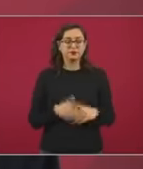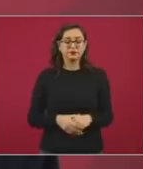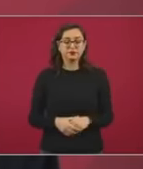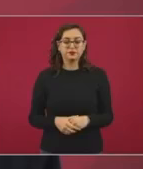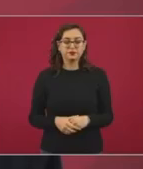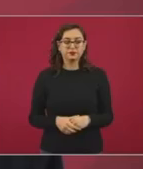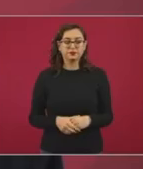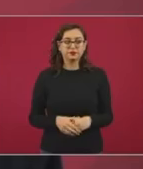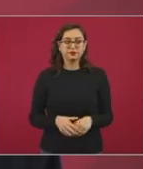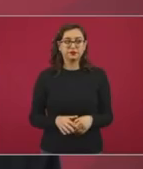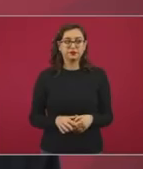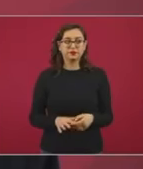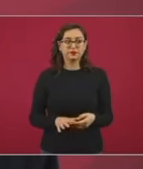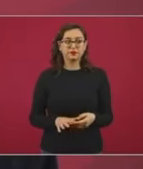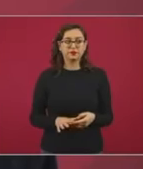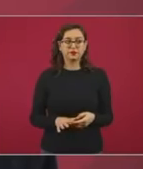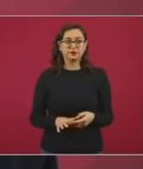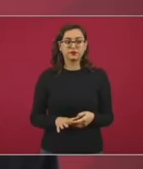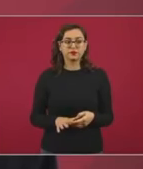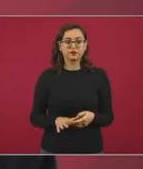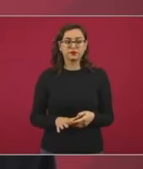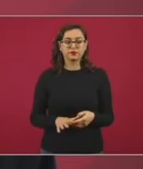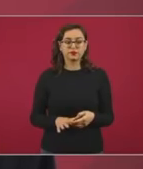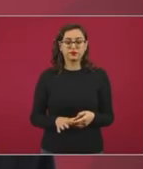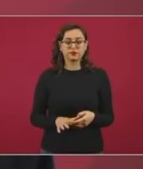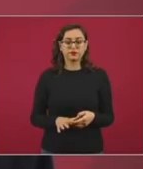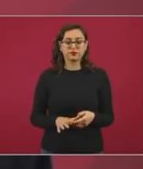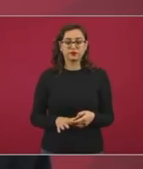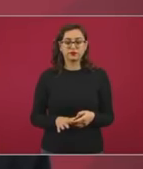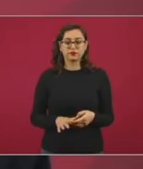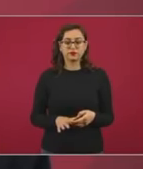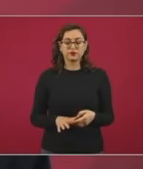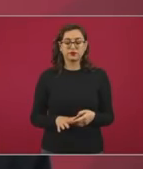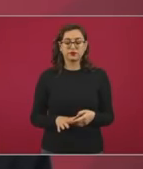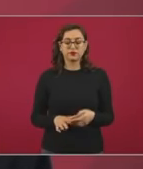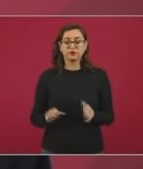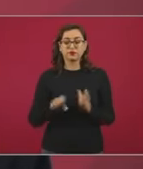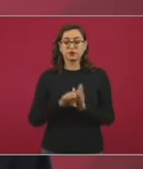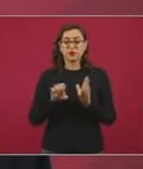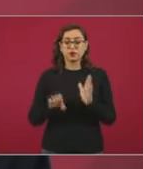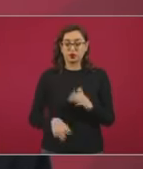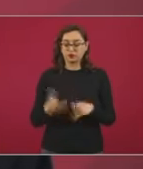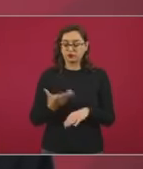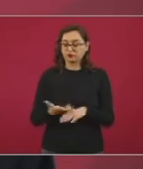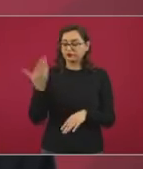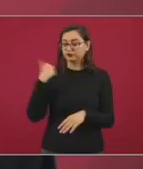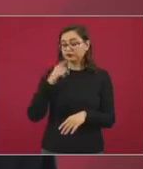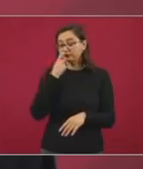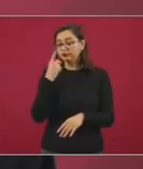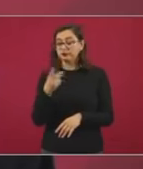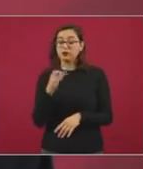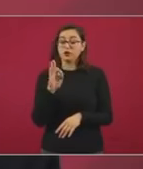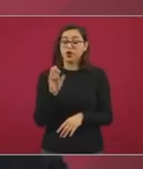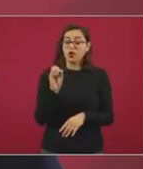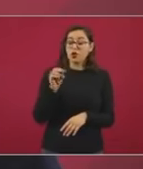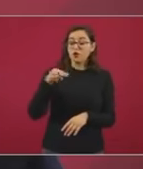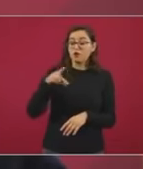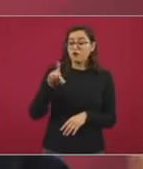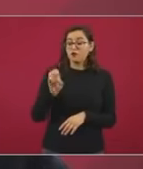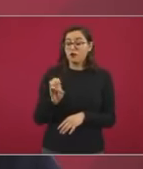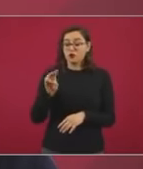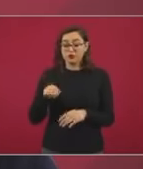Por ejemplo, decían que si desaparecía el Fonden, ya no iba a